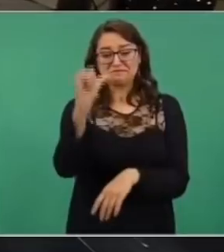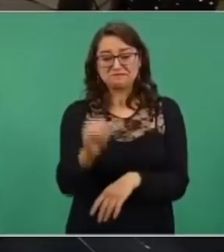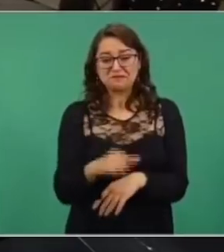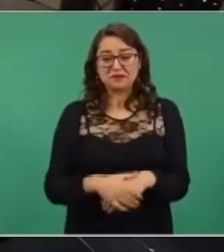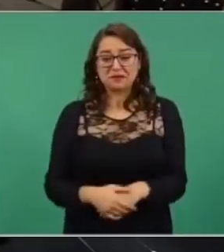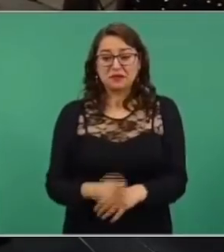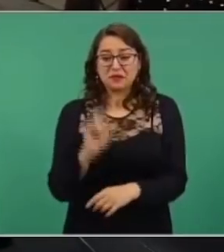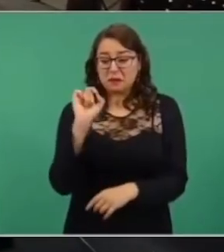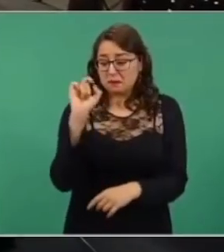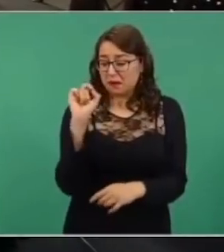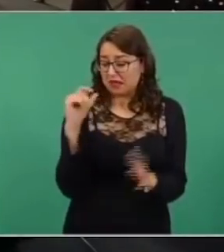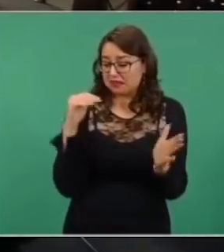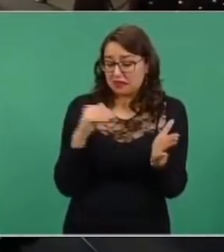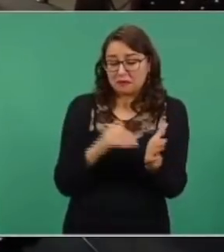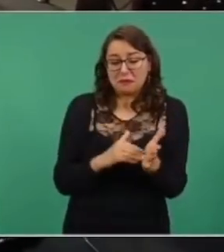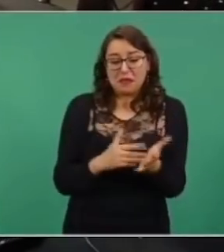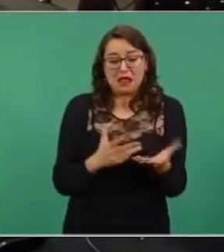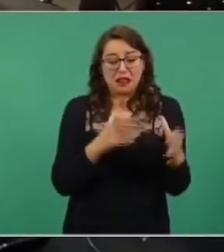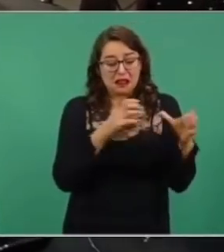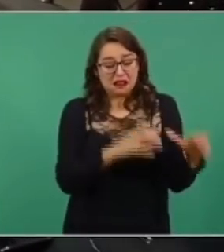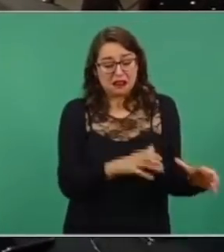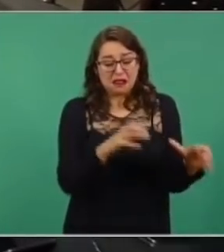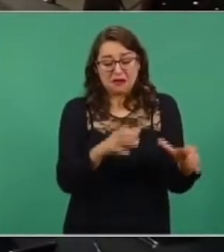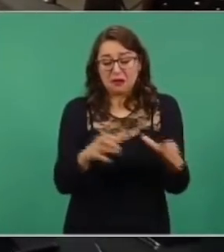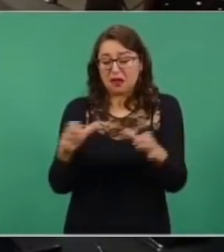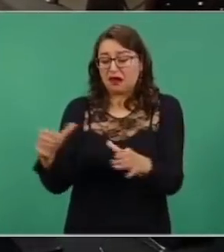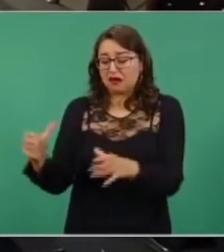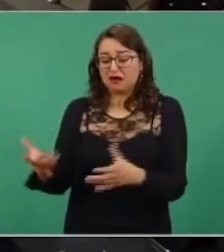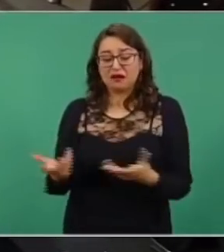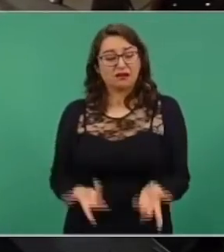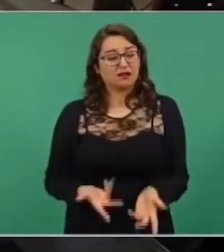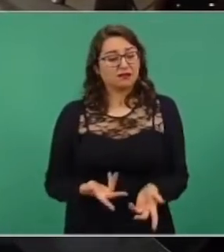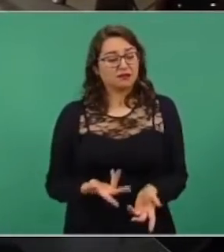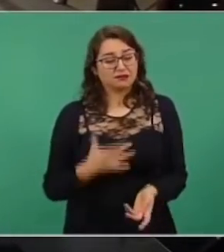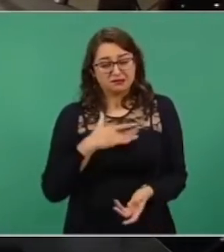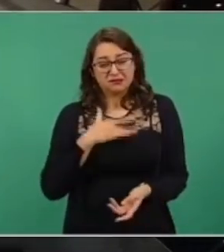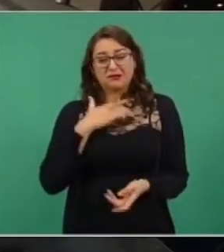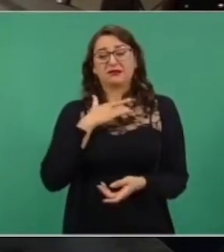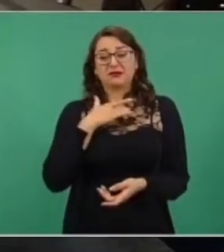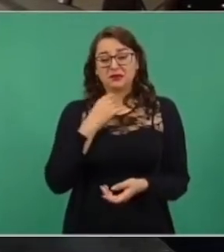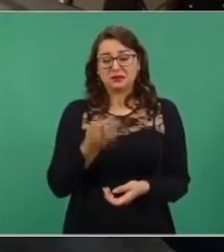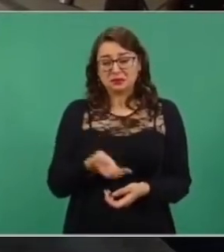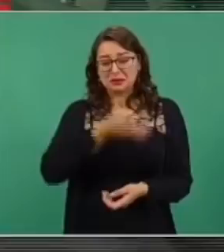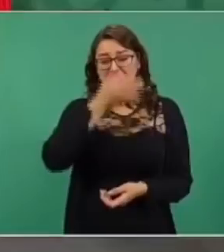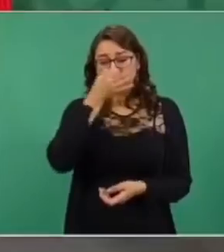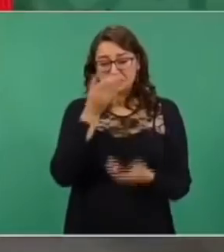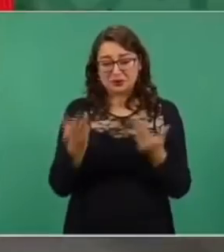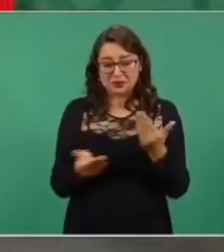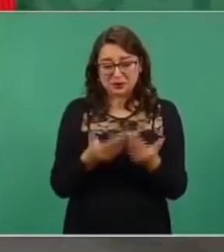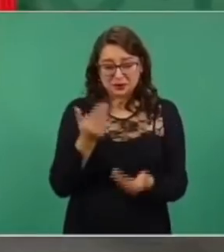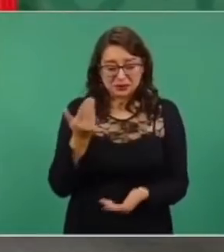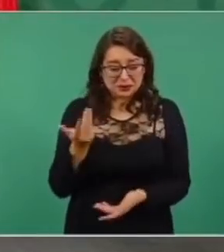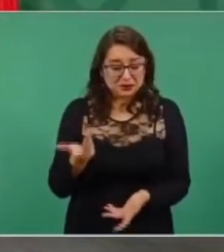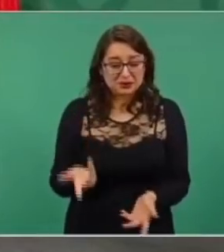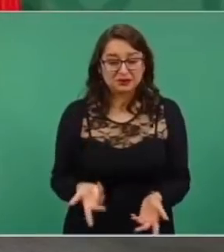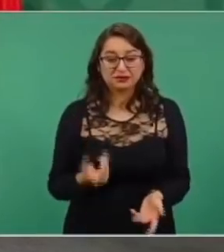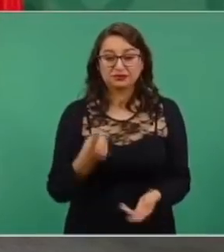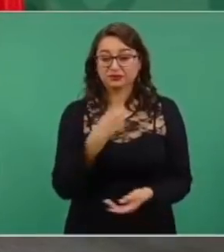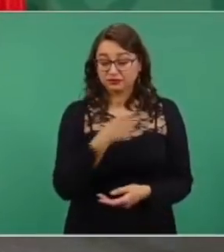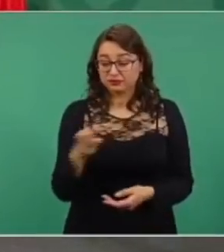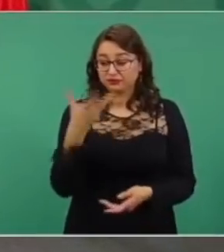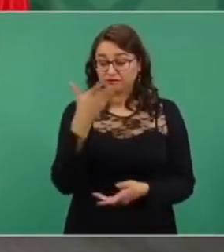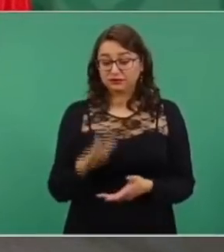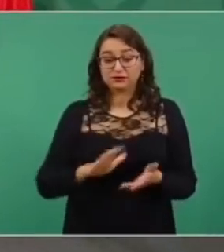Es lo que ha dado como resultado la entrega de los 110 contratos.